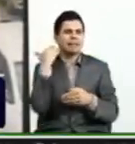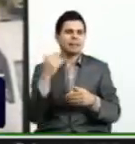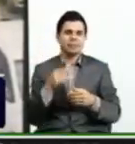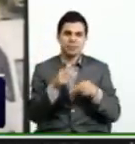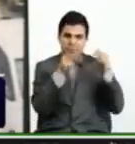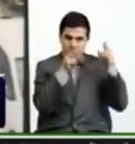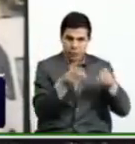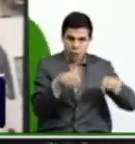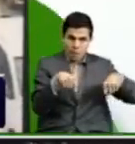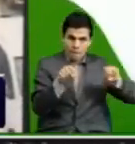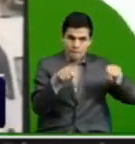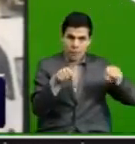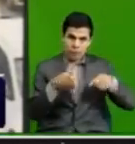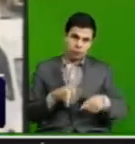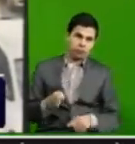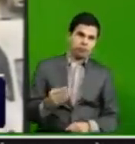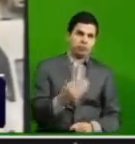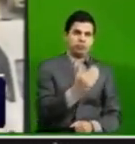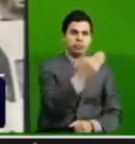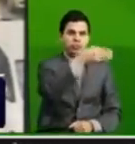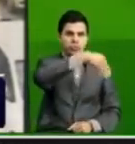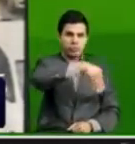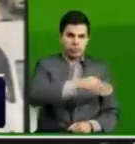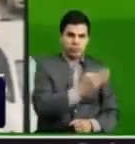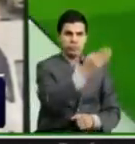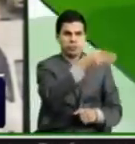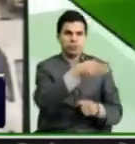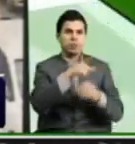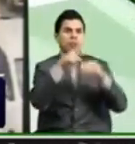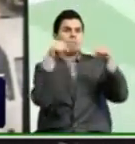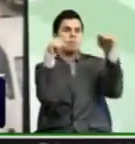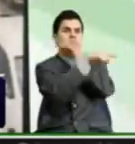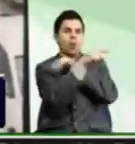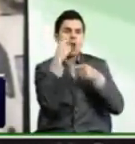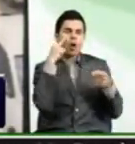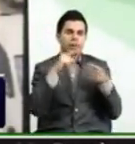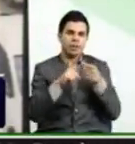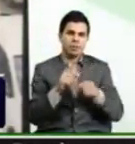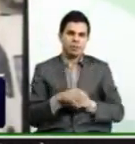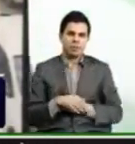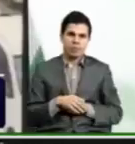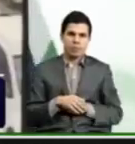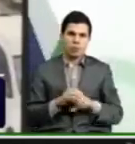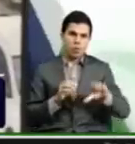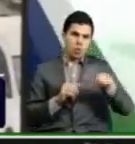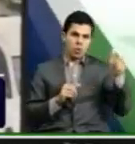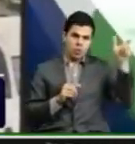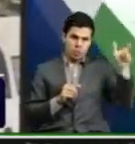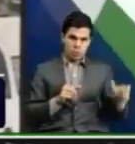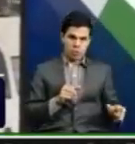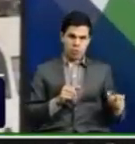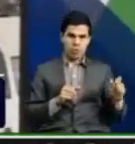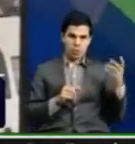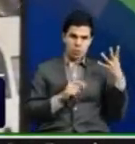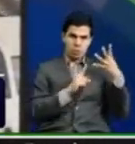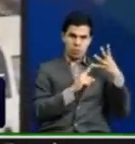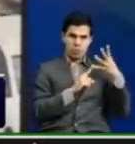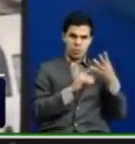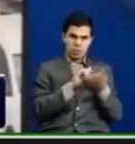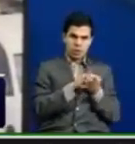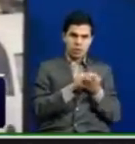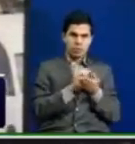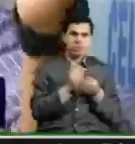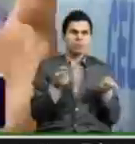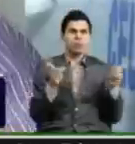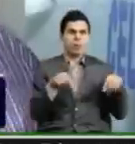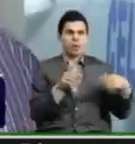de los conductores desvía su moto subiéndose al separador para tomar el otro sentido de la vía. Un cuarto delincuente, también al mando del otro velocípedo, hace